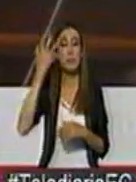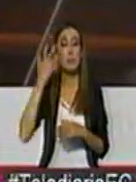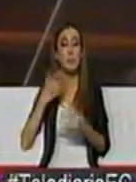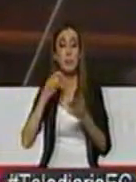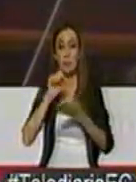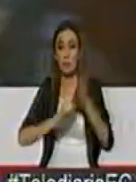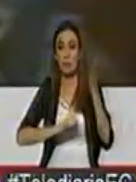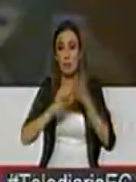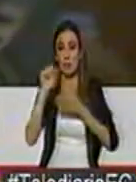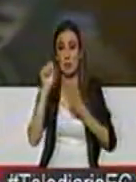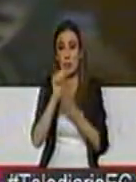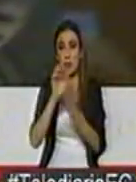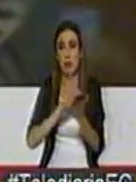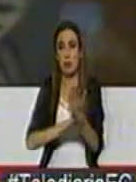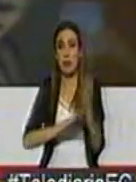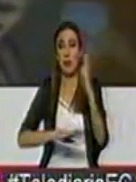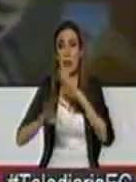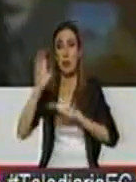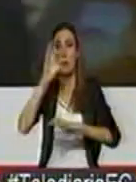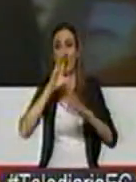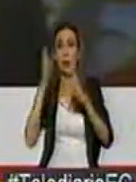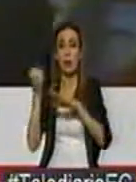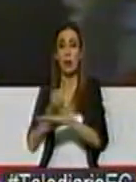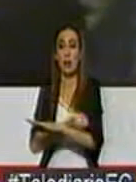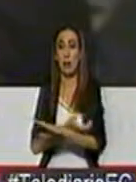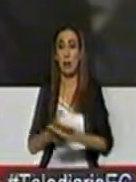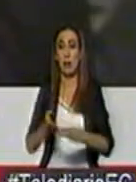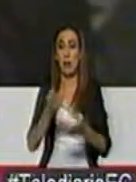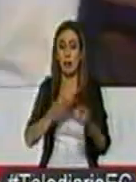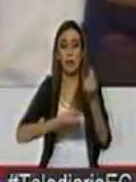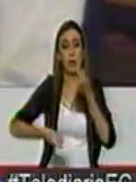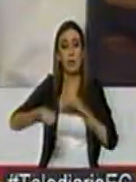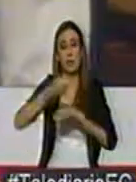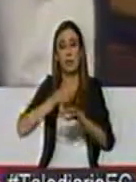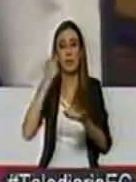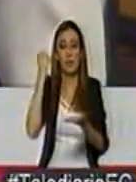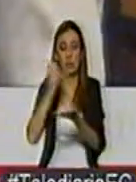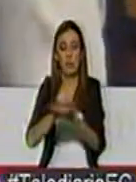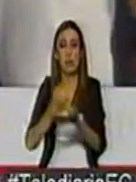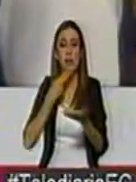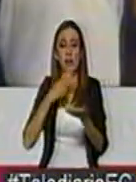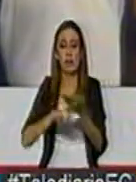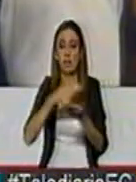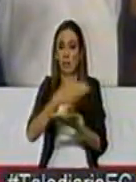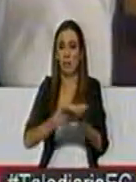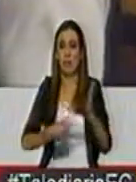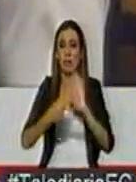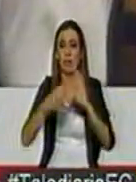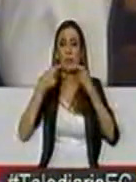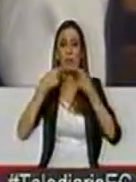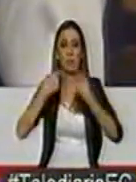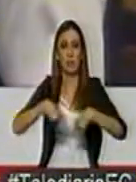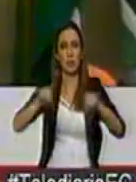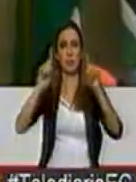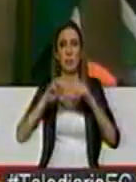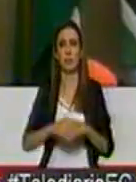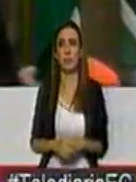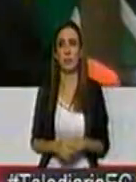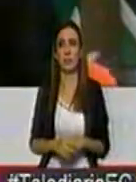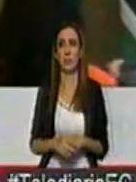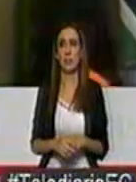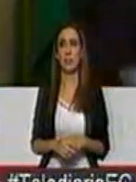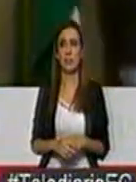este proyecto de ley con las observaciones presidenciales será remitido al registro oficial para su publicación en el respectivo suplemento.